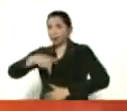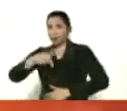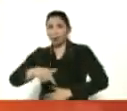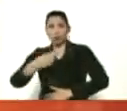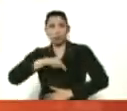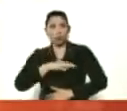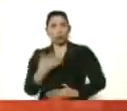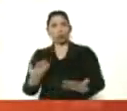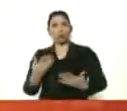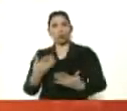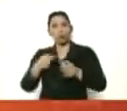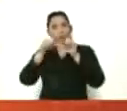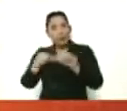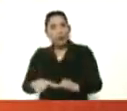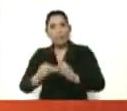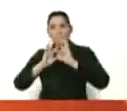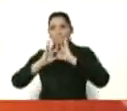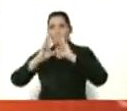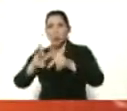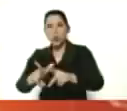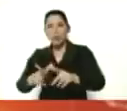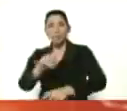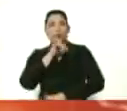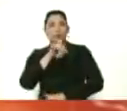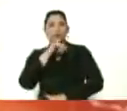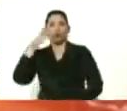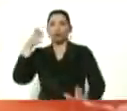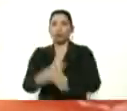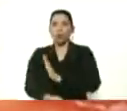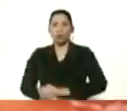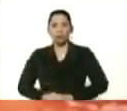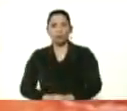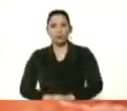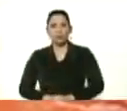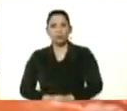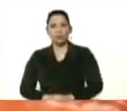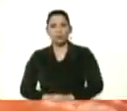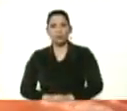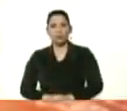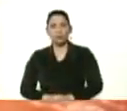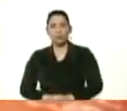mi comentario y la información sobre esta